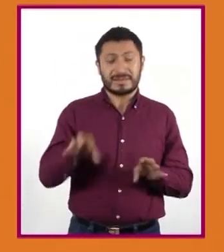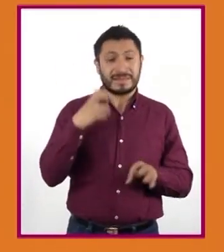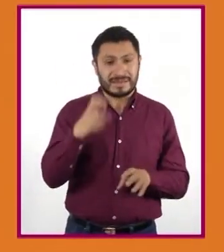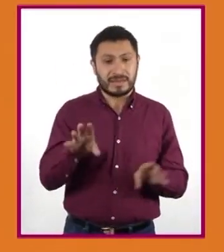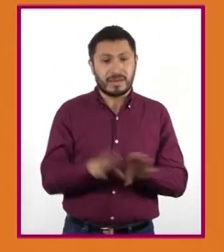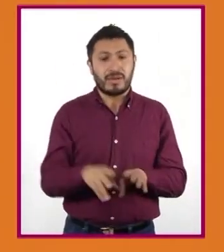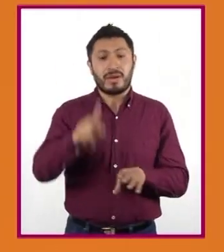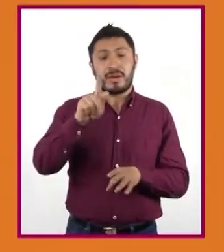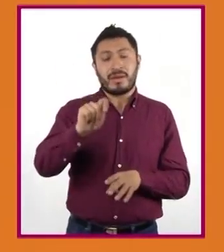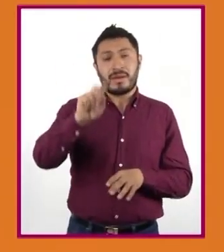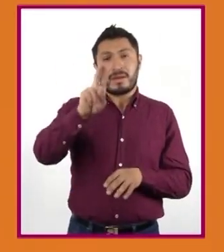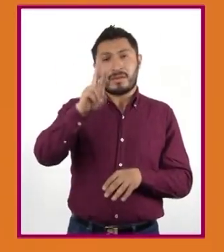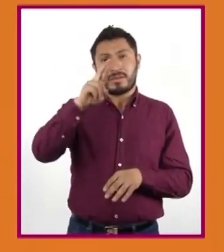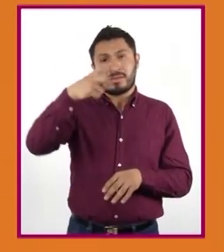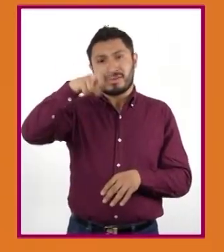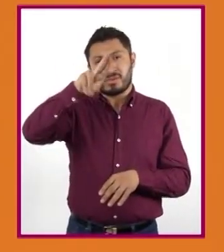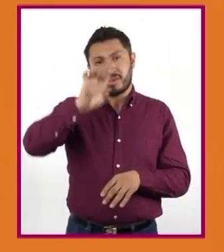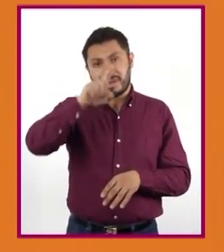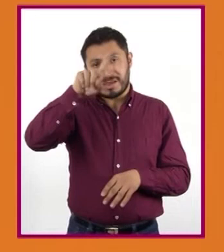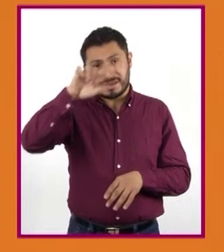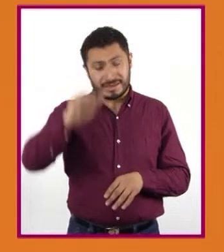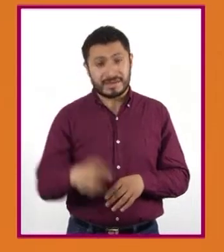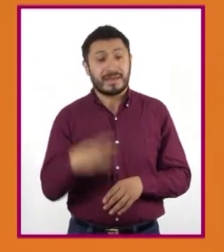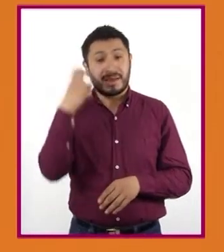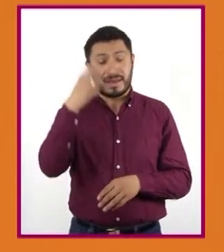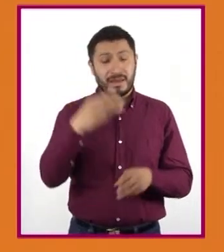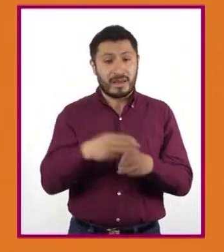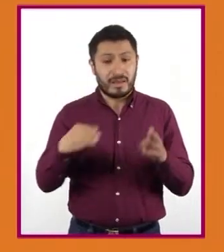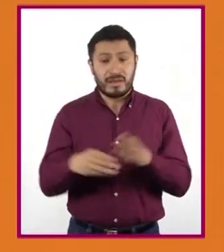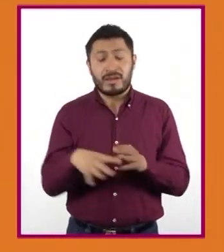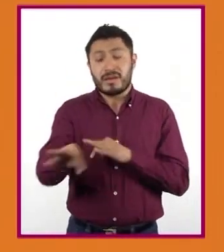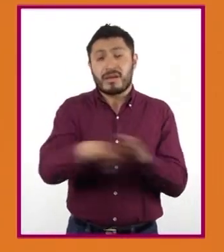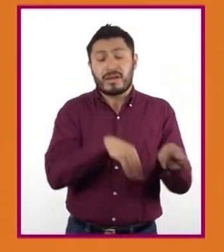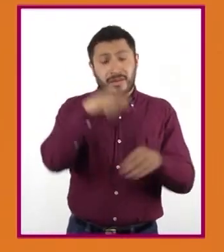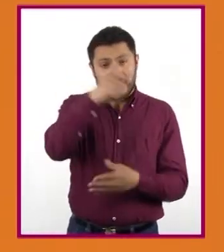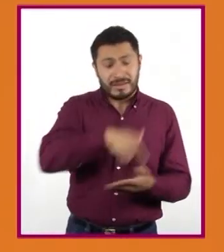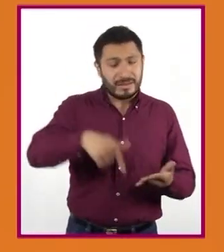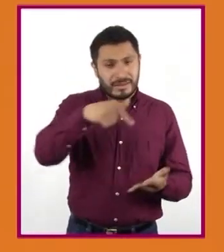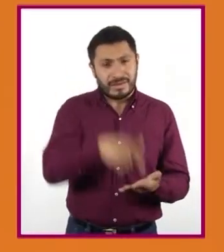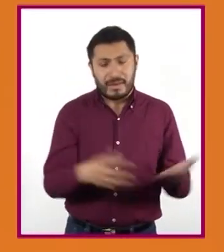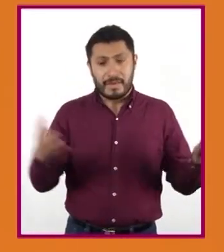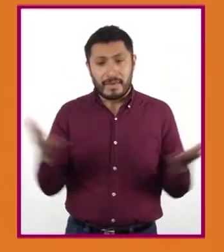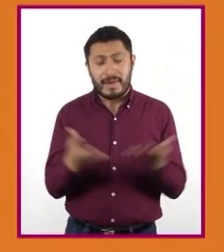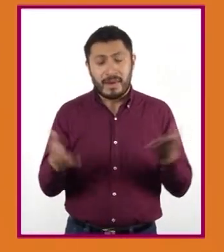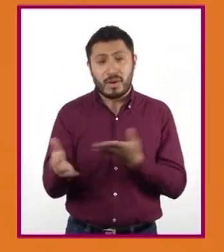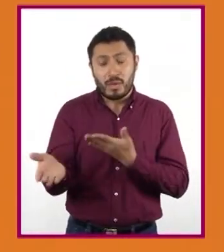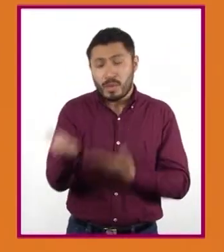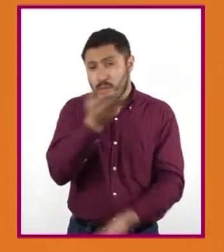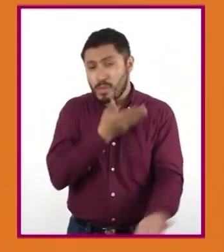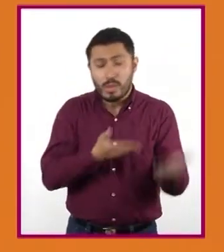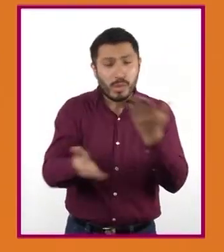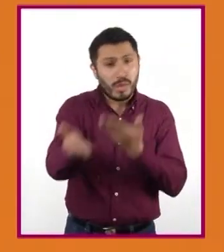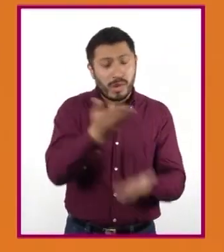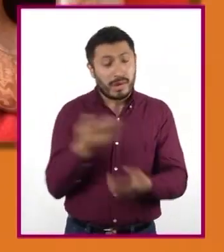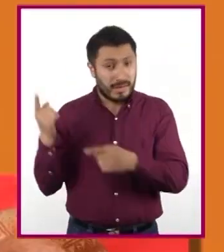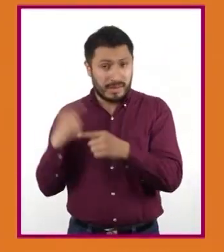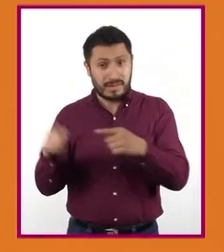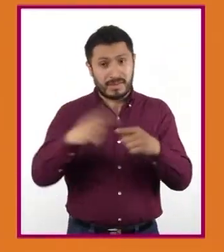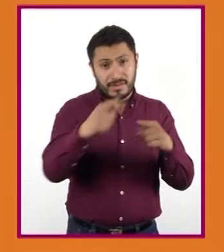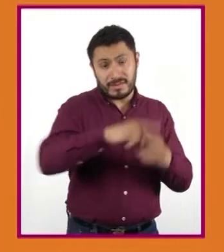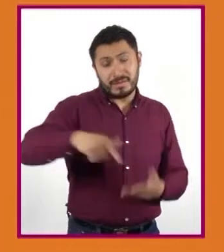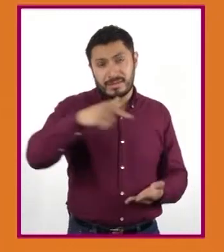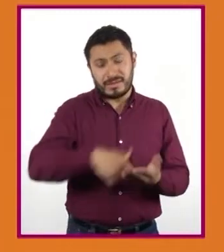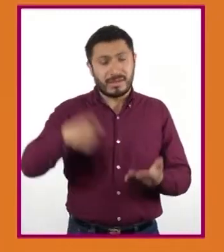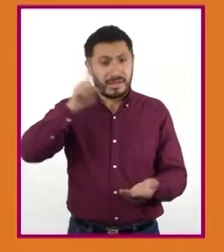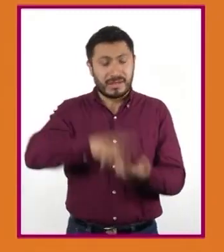hablando de turquesas. Este material fue trabajado en esta zona y se realizaba su intercambio en diferentes regiones dentro